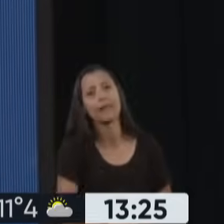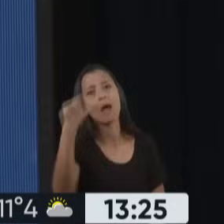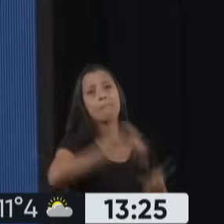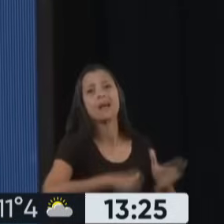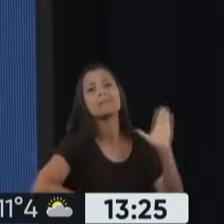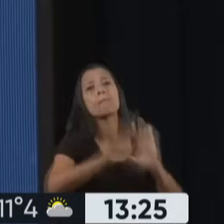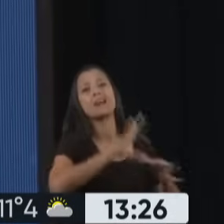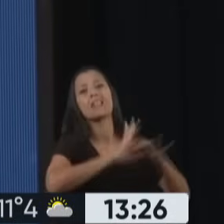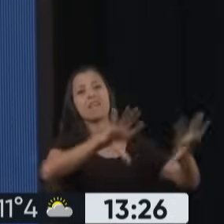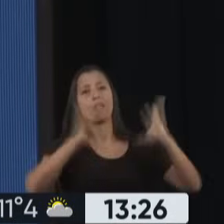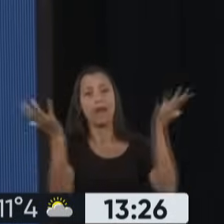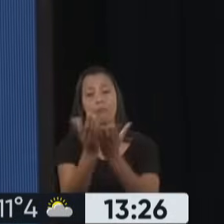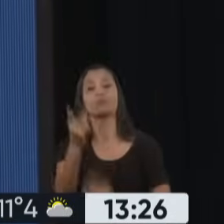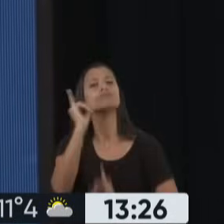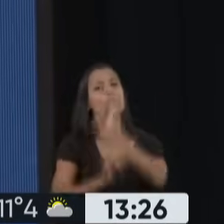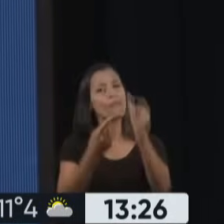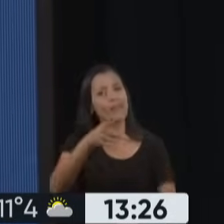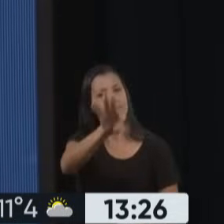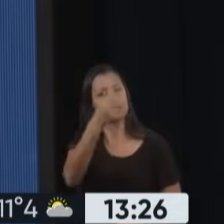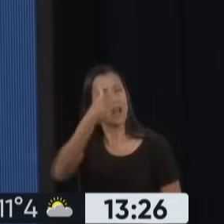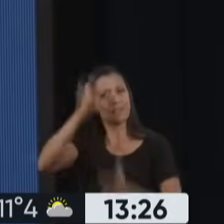anécdota muy interesante